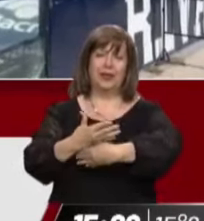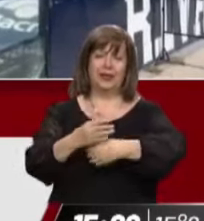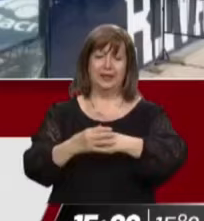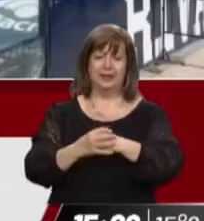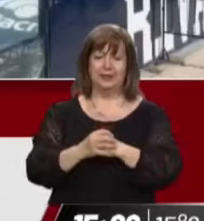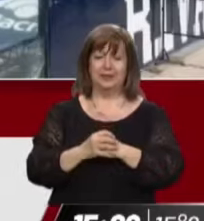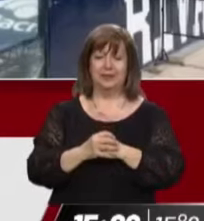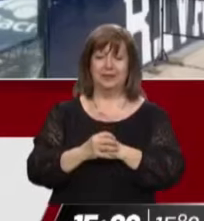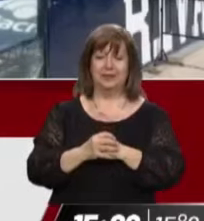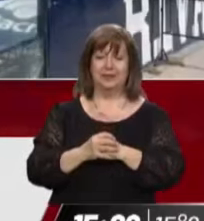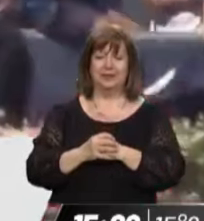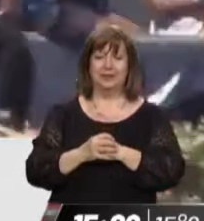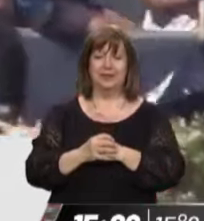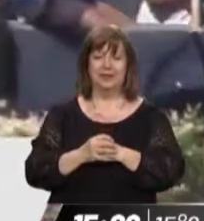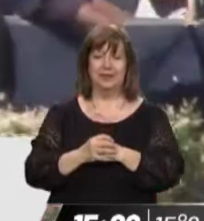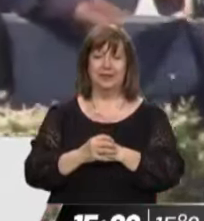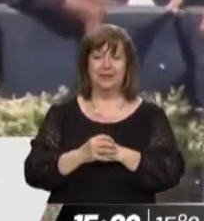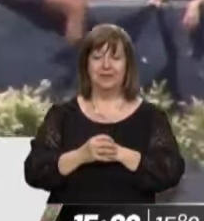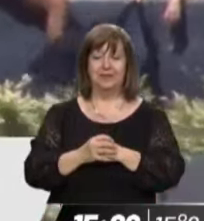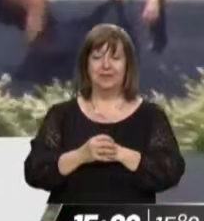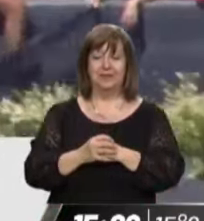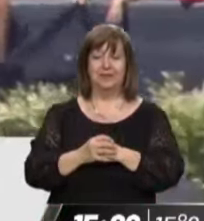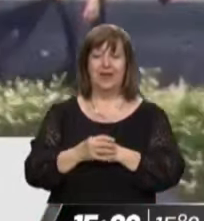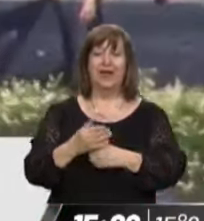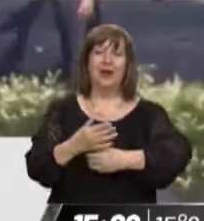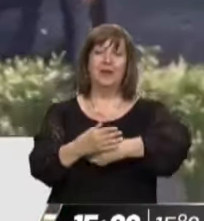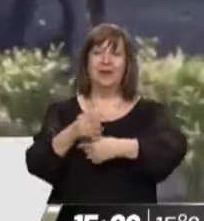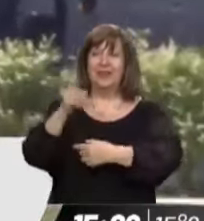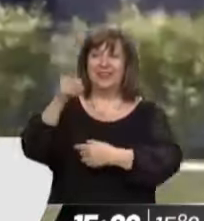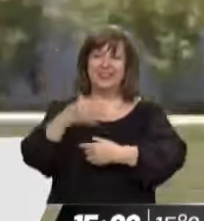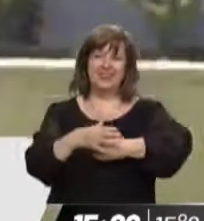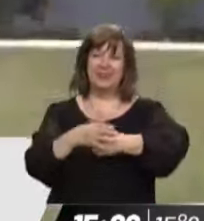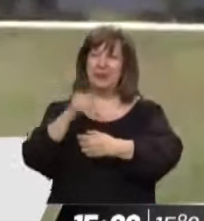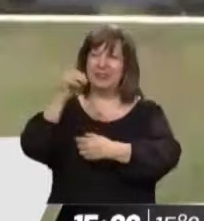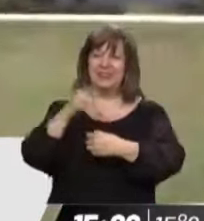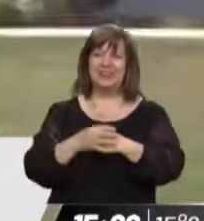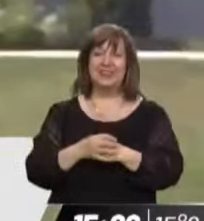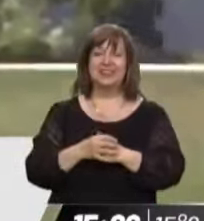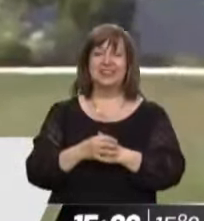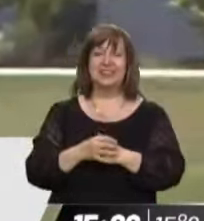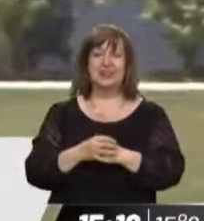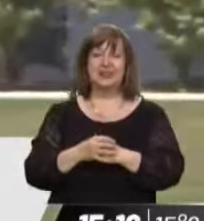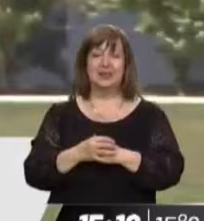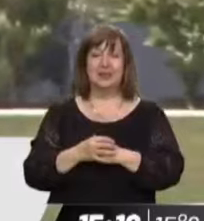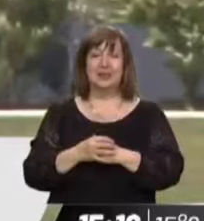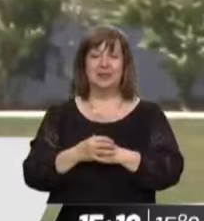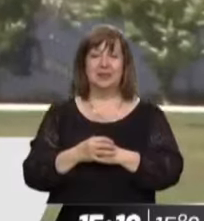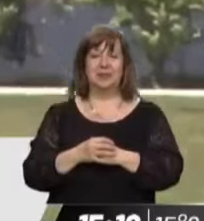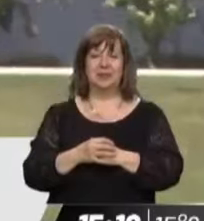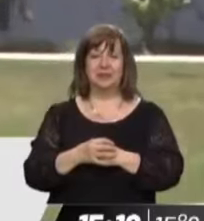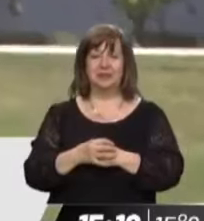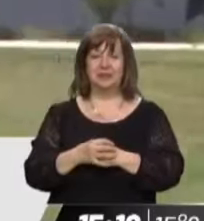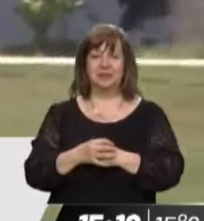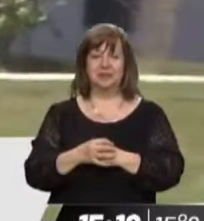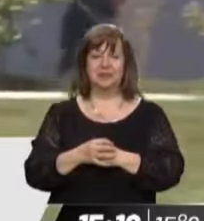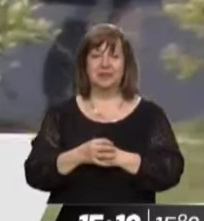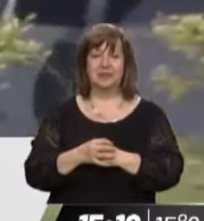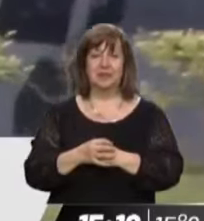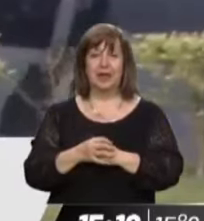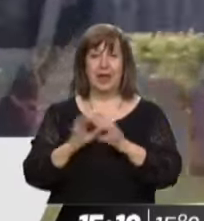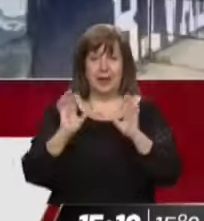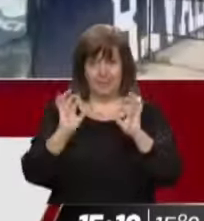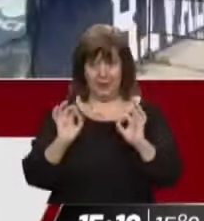que es. Mirá, vino con el ascenso abajo del brazo, mirá. Impresionante. Bonita. Esa bebita. Tan no trajo chiquitita. El pan, bueno, trajo el ascenso. Ahí